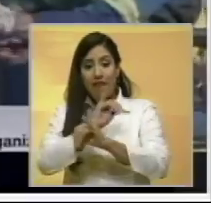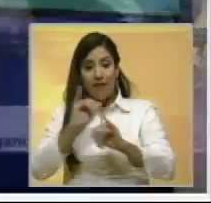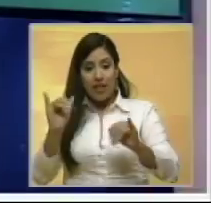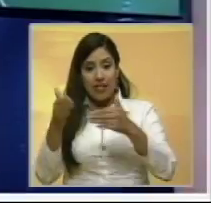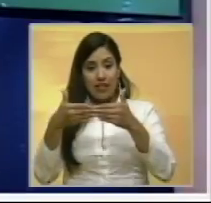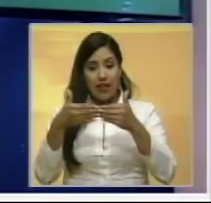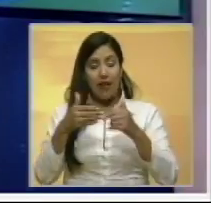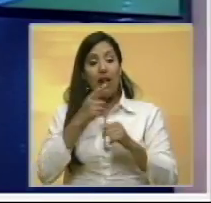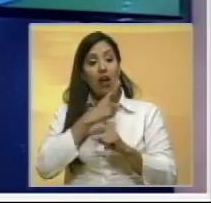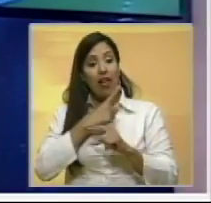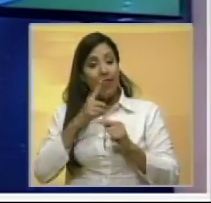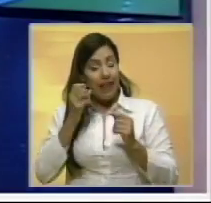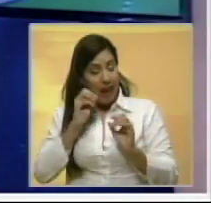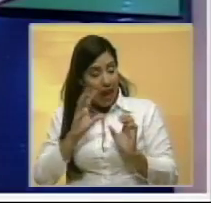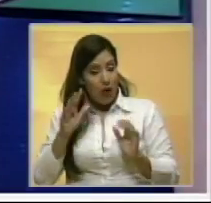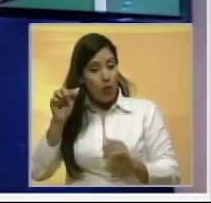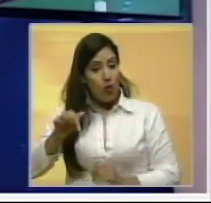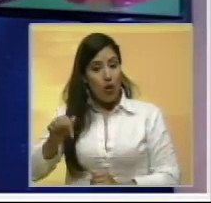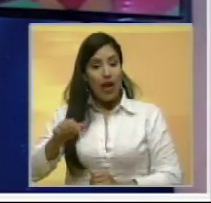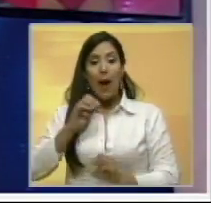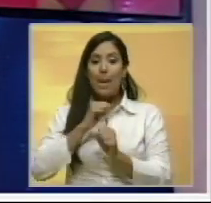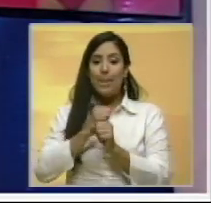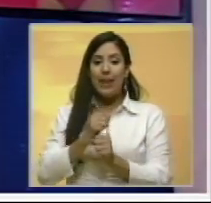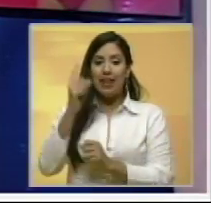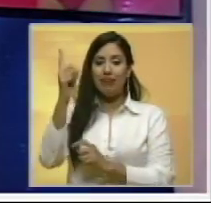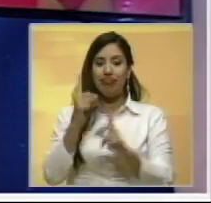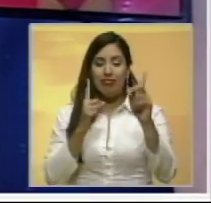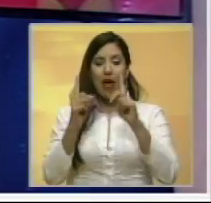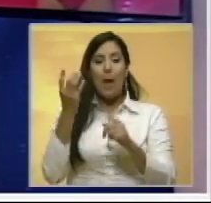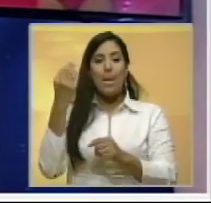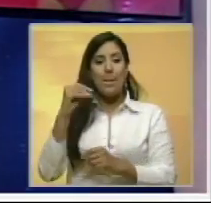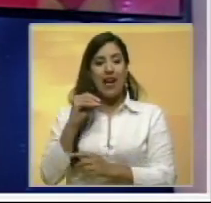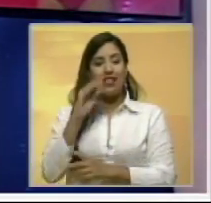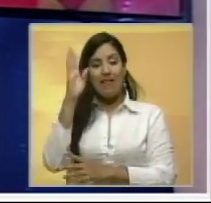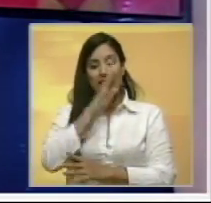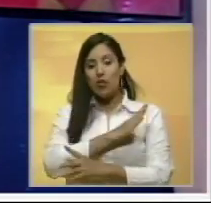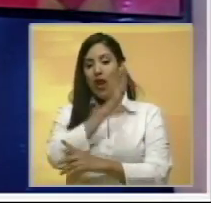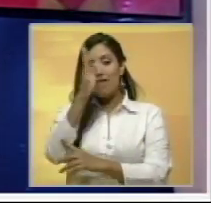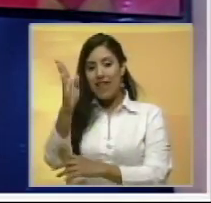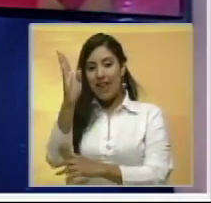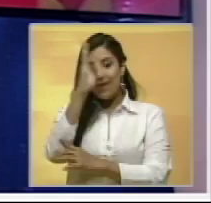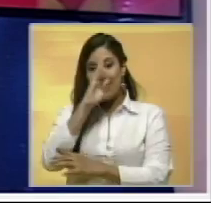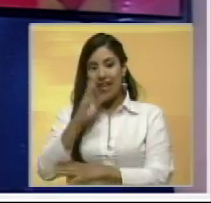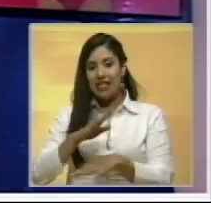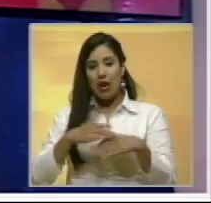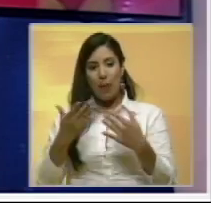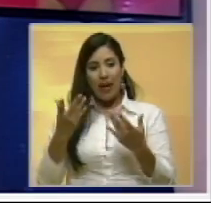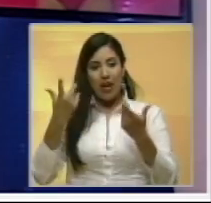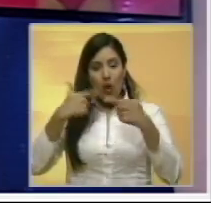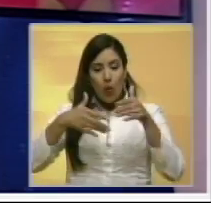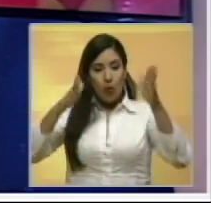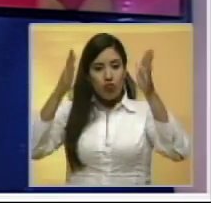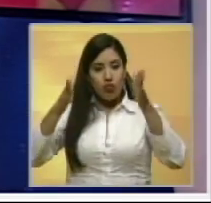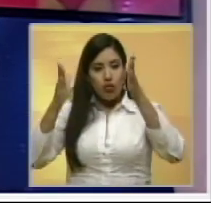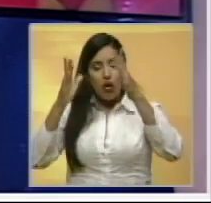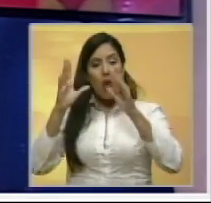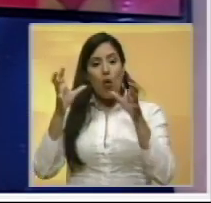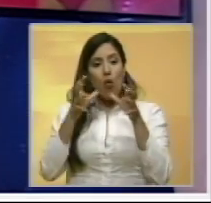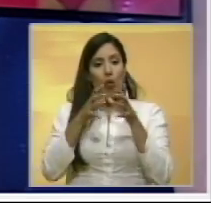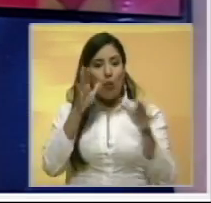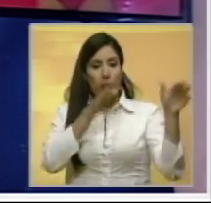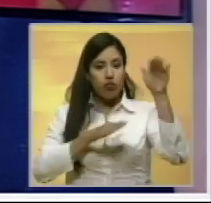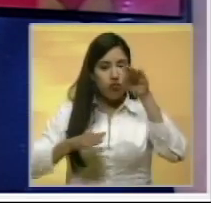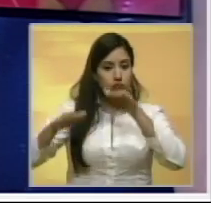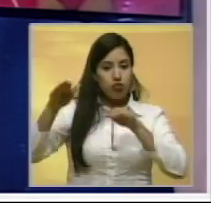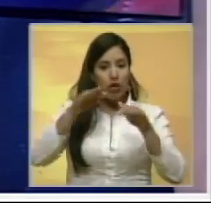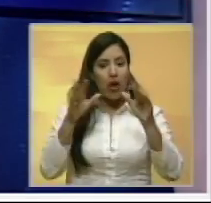la clausura. Por cierto, hoy se espera que arriben más venezolanos a Río. Se instalarán en la Villa Olímpica el grupo de la